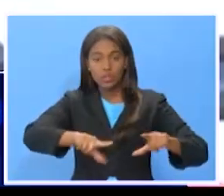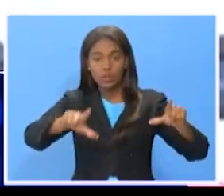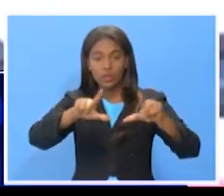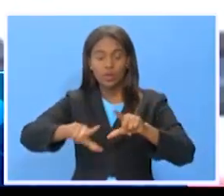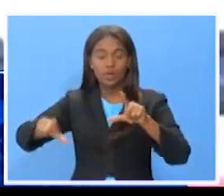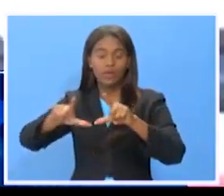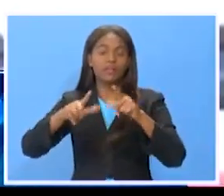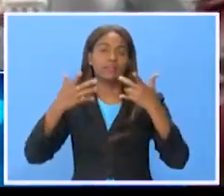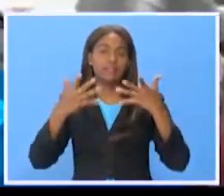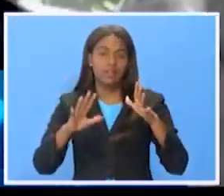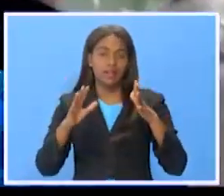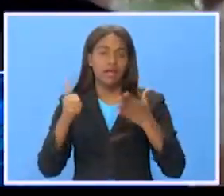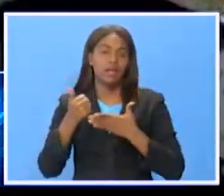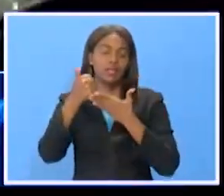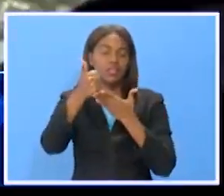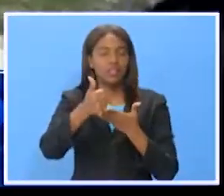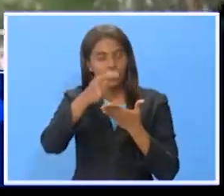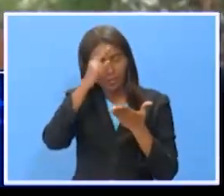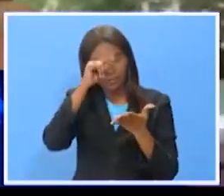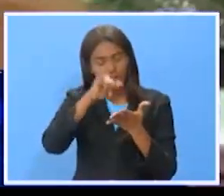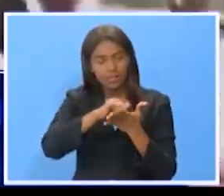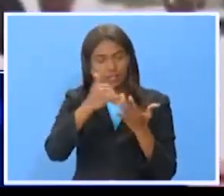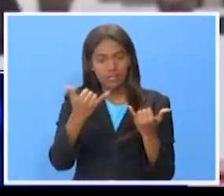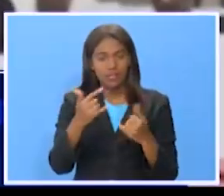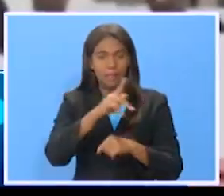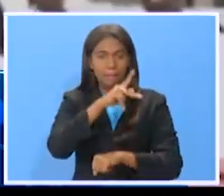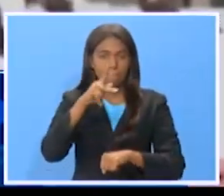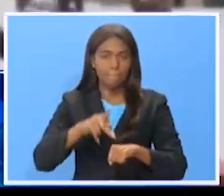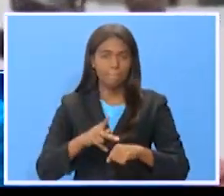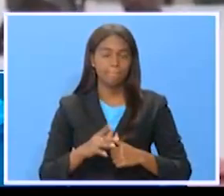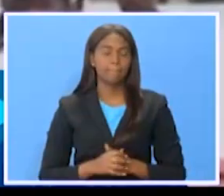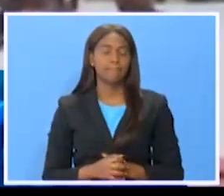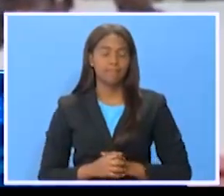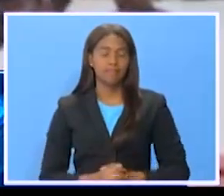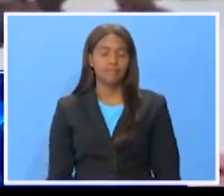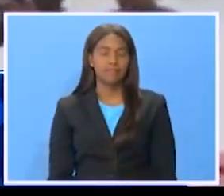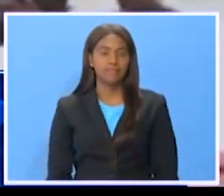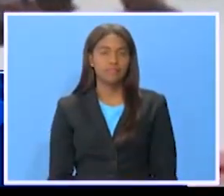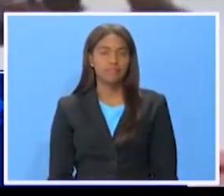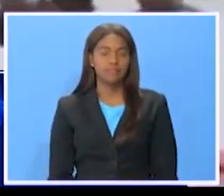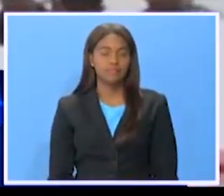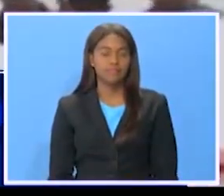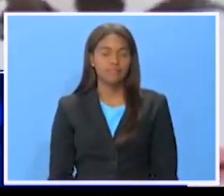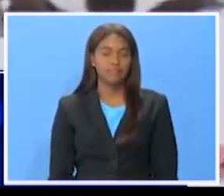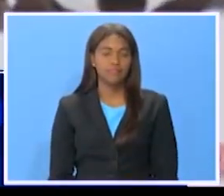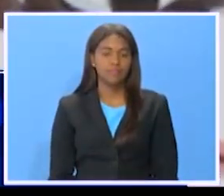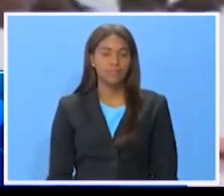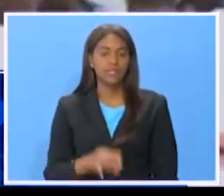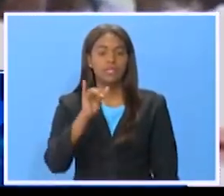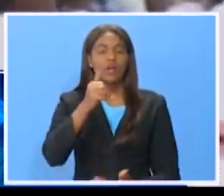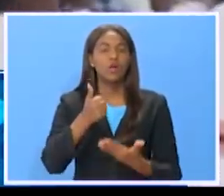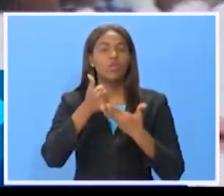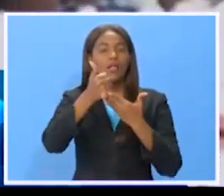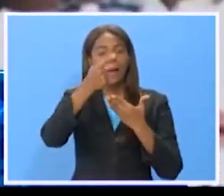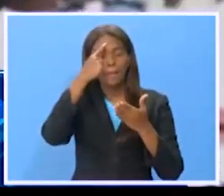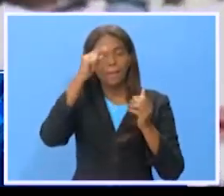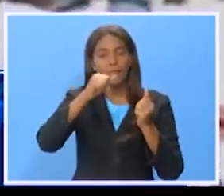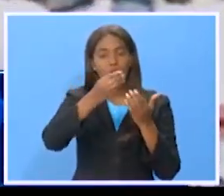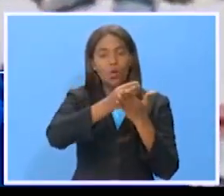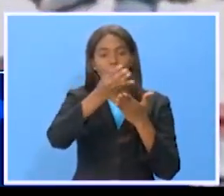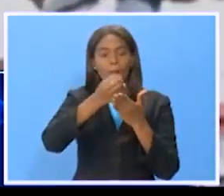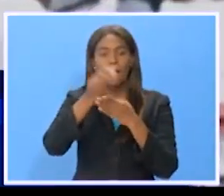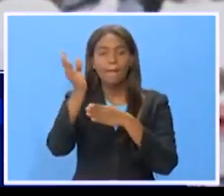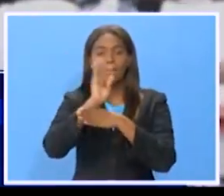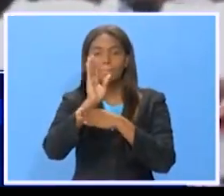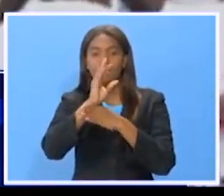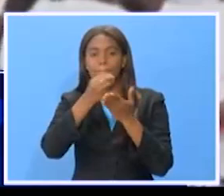y vemos el entusiasmo que tiene esta provincia. Se está esperando eso para poder comprar cosas baratas de esta institución del Inespre. El gobierno